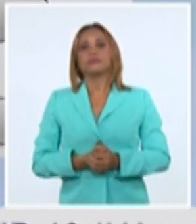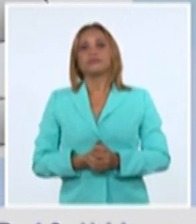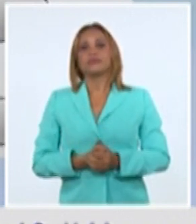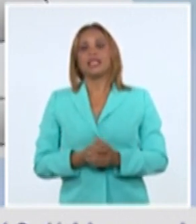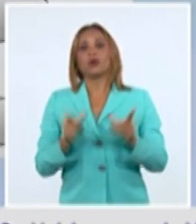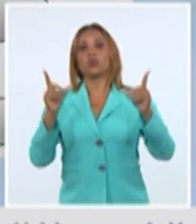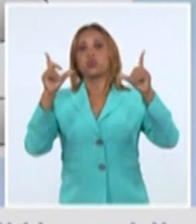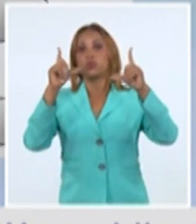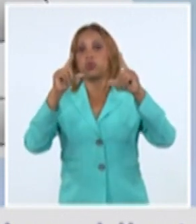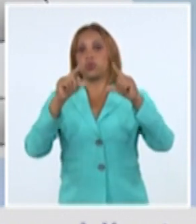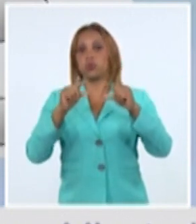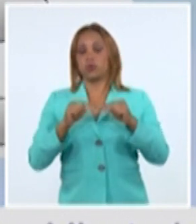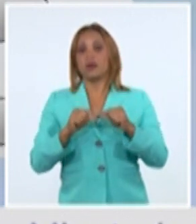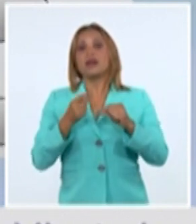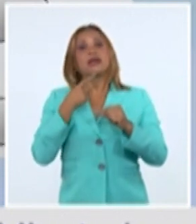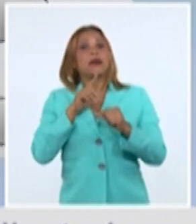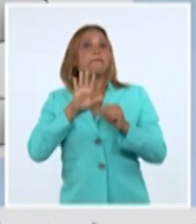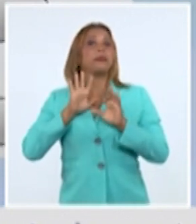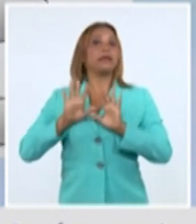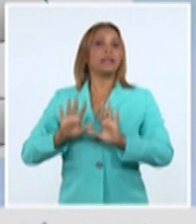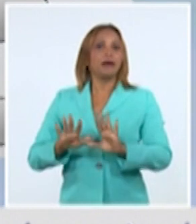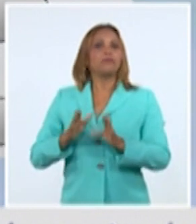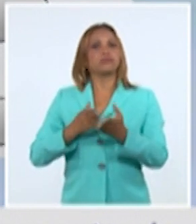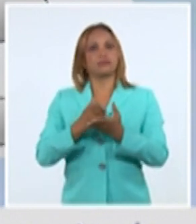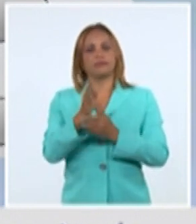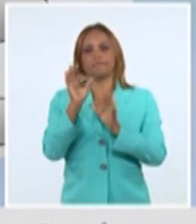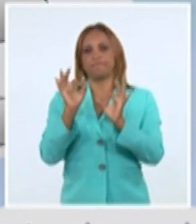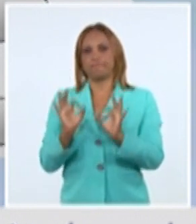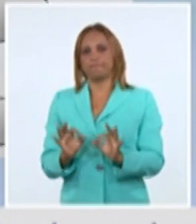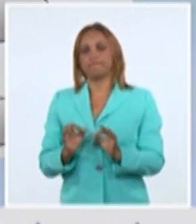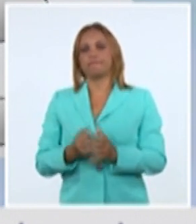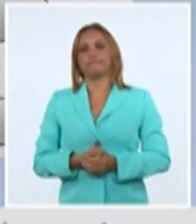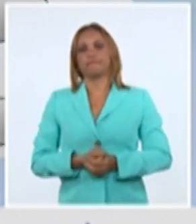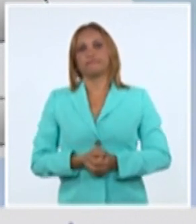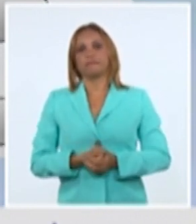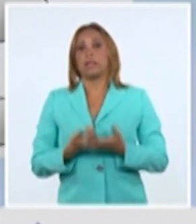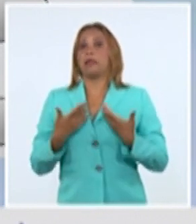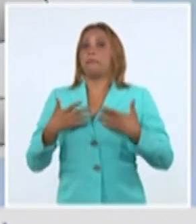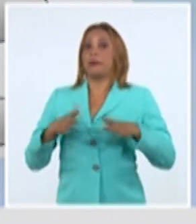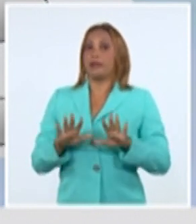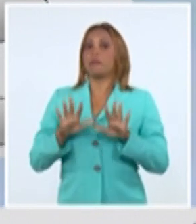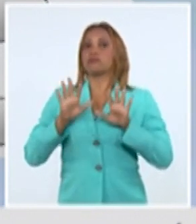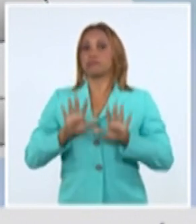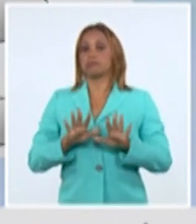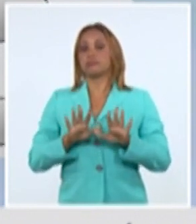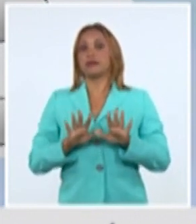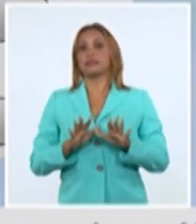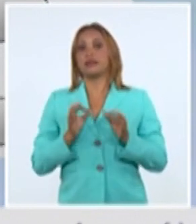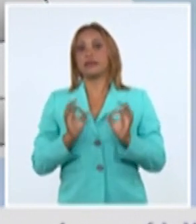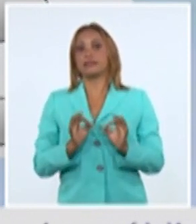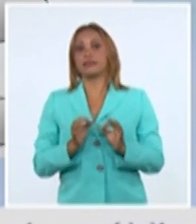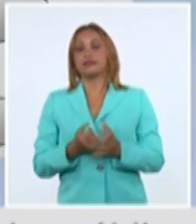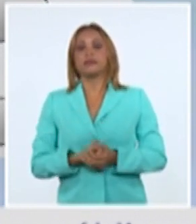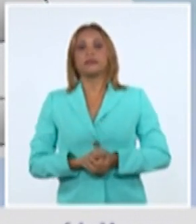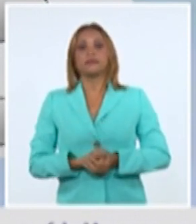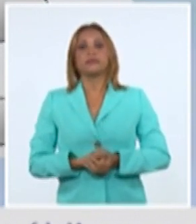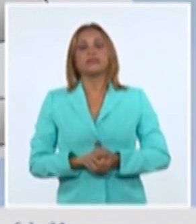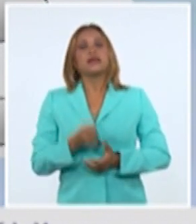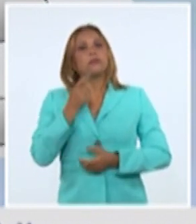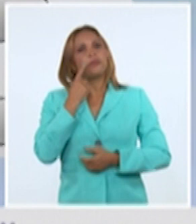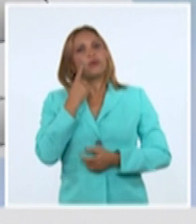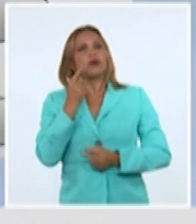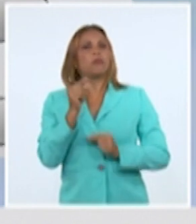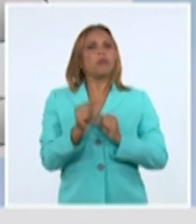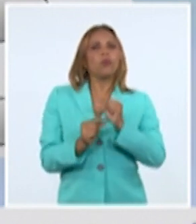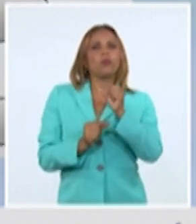tenido y que esperemos que se mantenga. Yo digo esperamos que se mantenga porque la